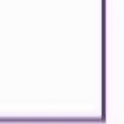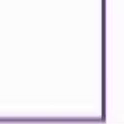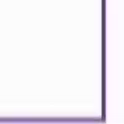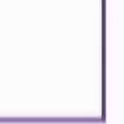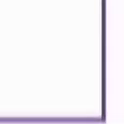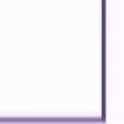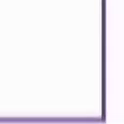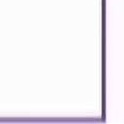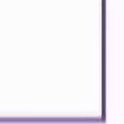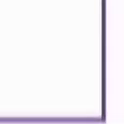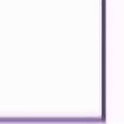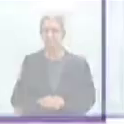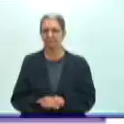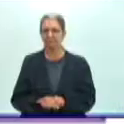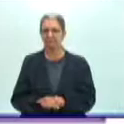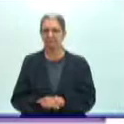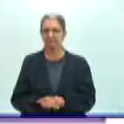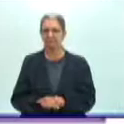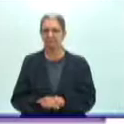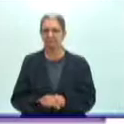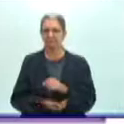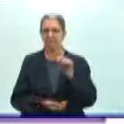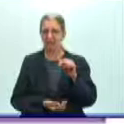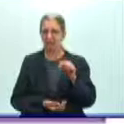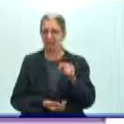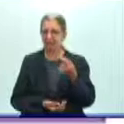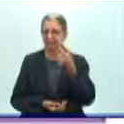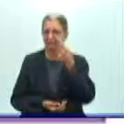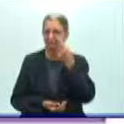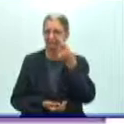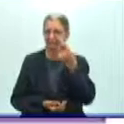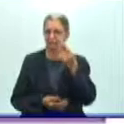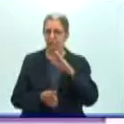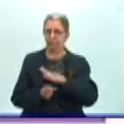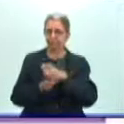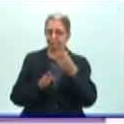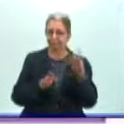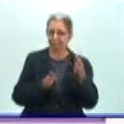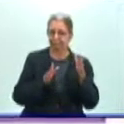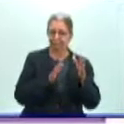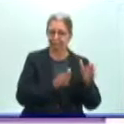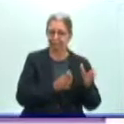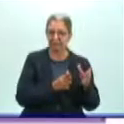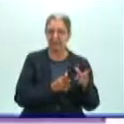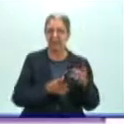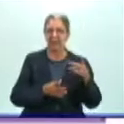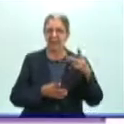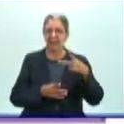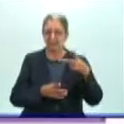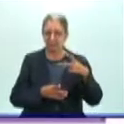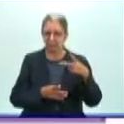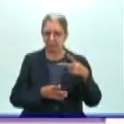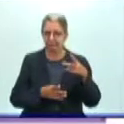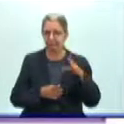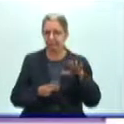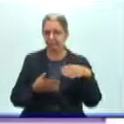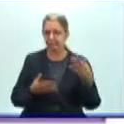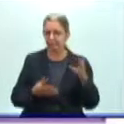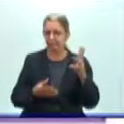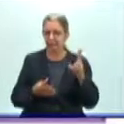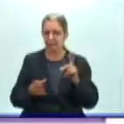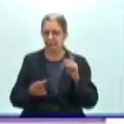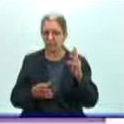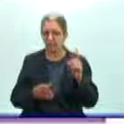Vamos a continuar el ejercicio analizando que el ángulo que debemos calcular es